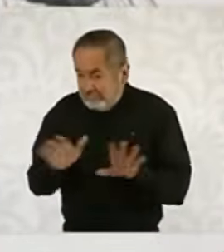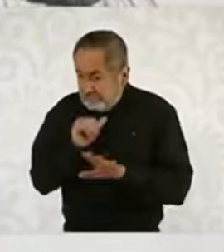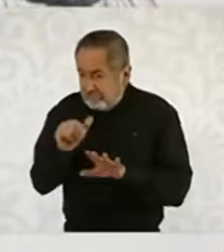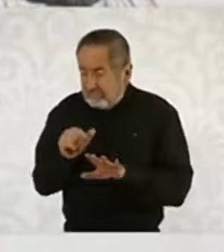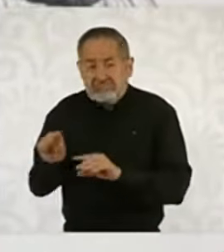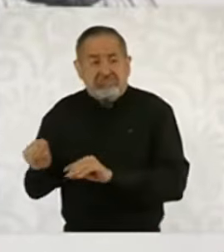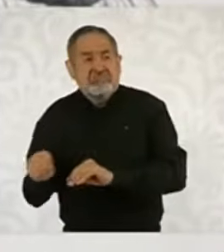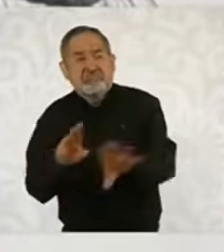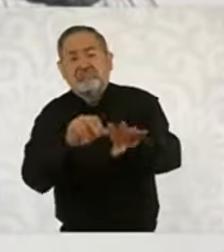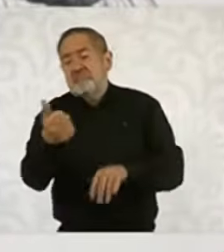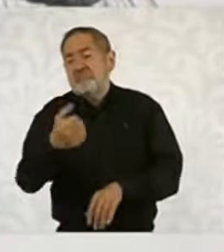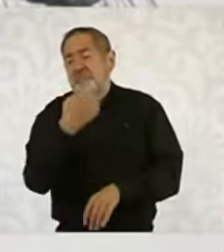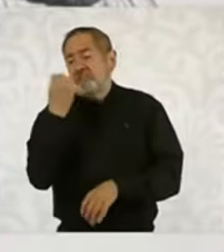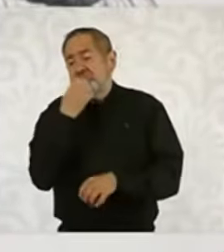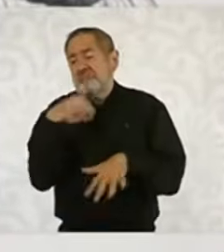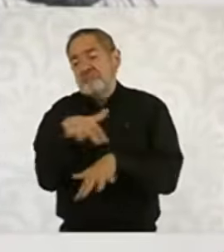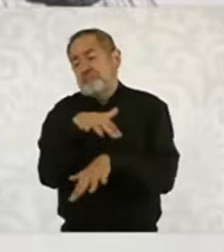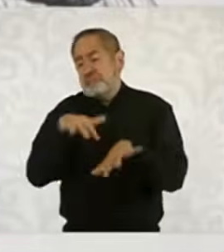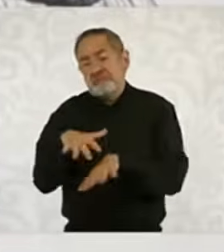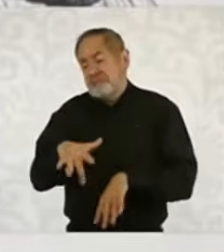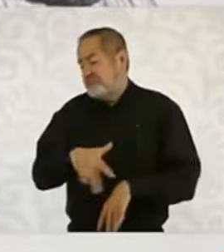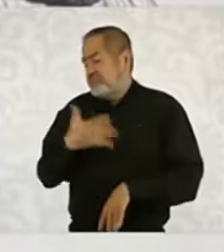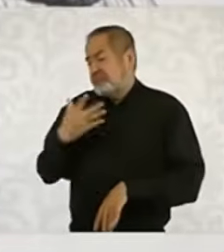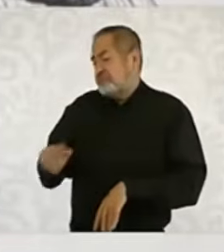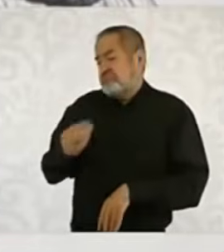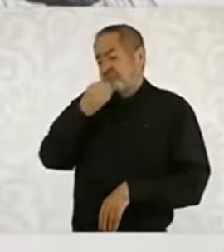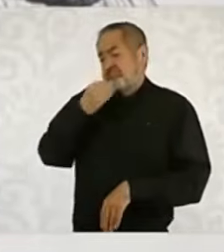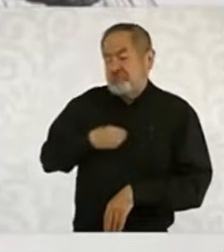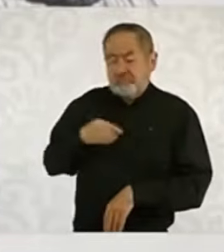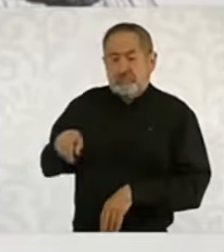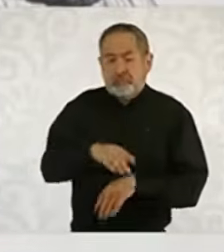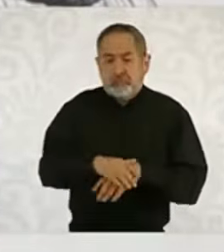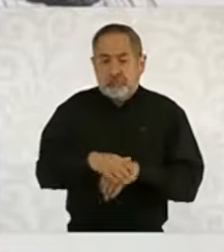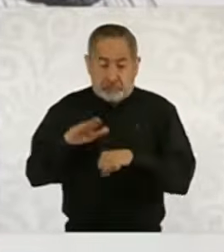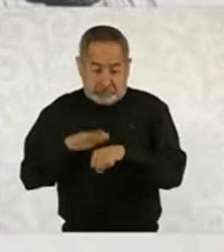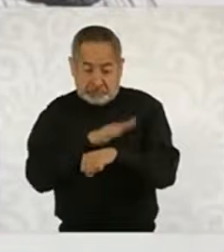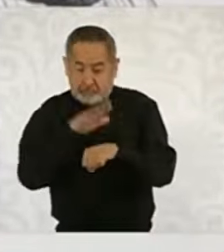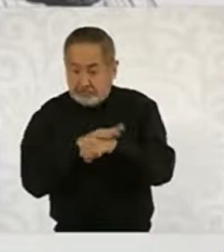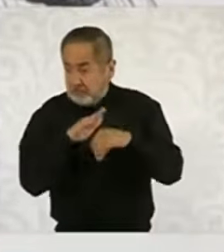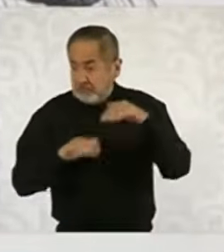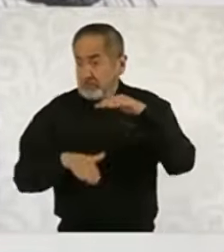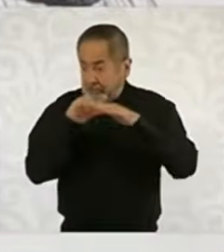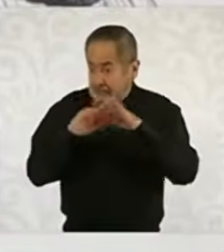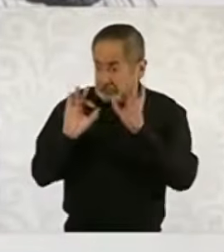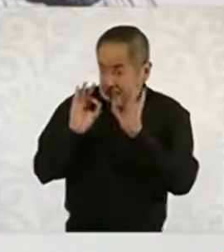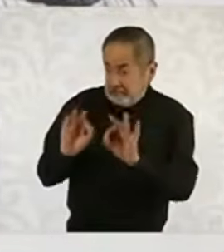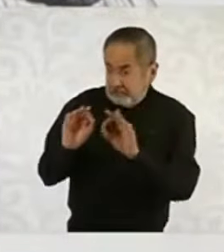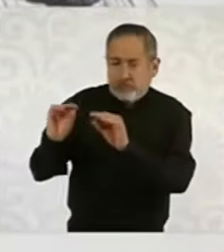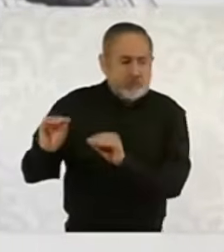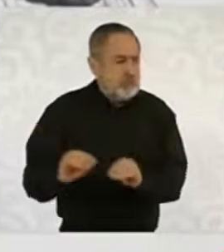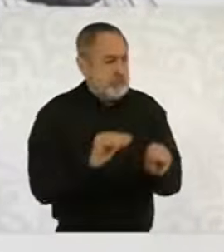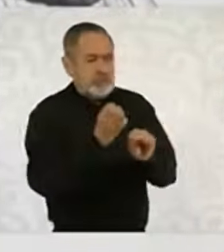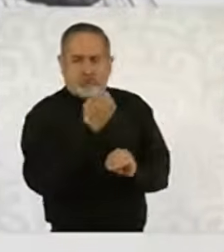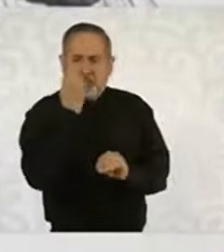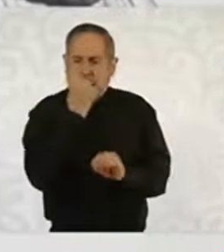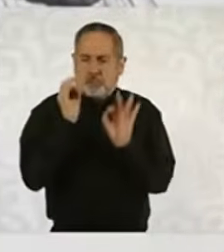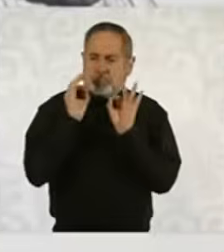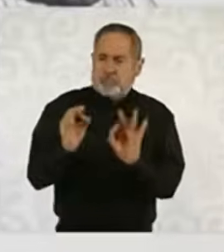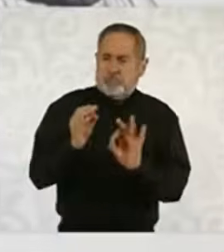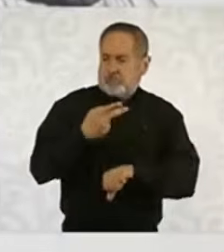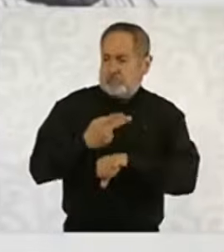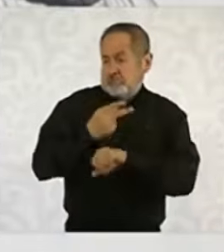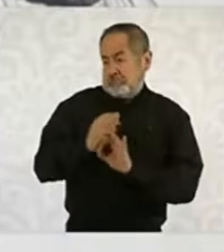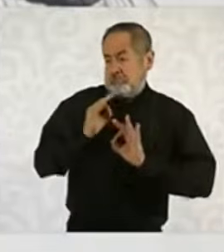escuela. Y que si había acertado más, se iba a ir a una buena escuela, catalogando las preparatorias o